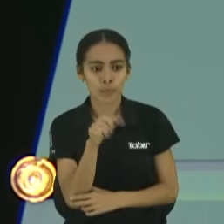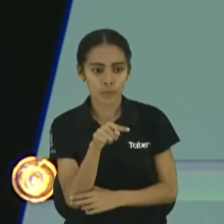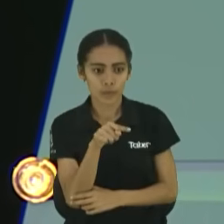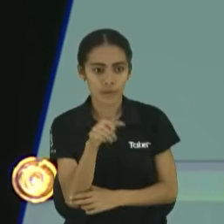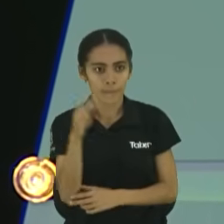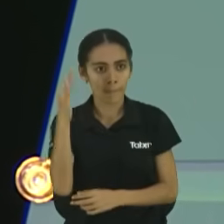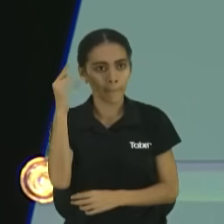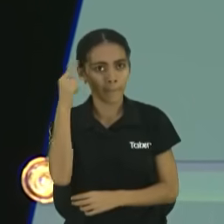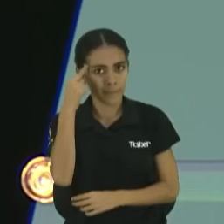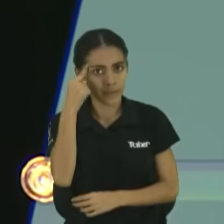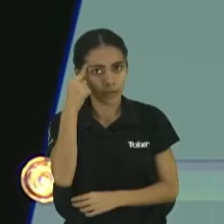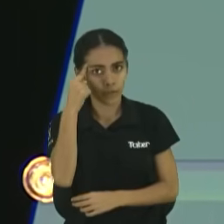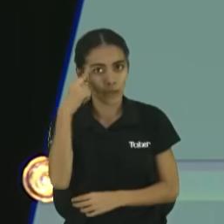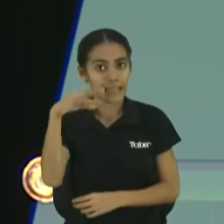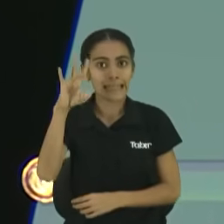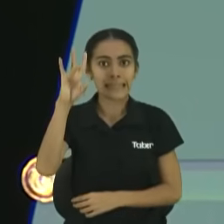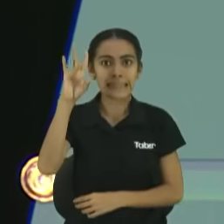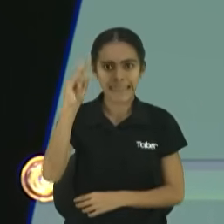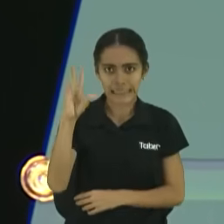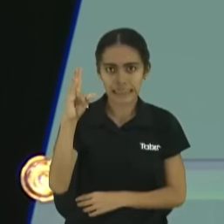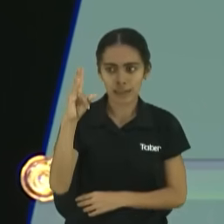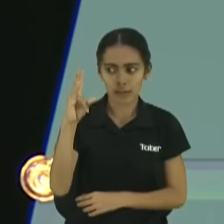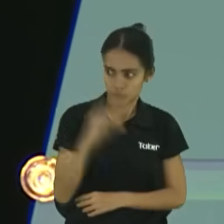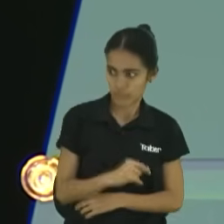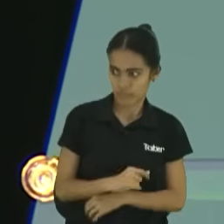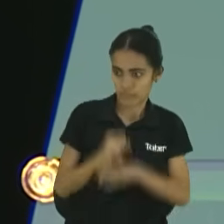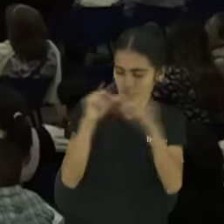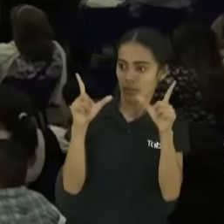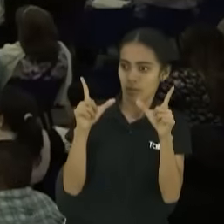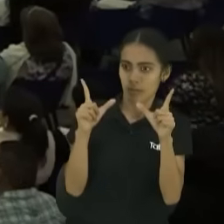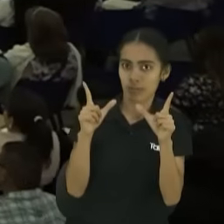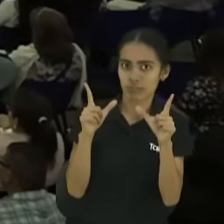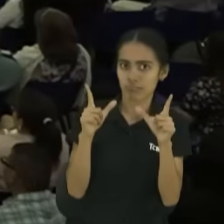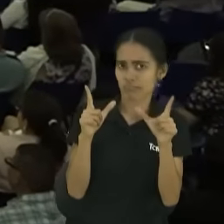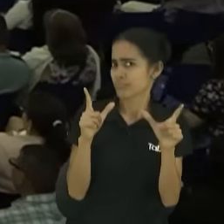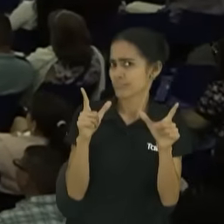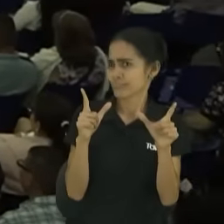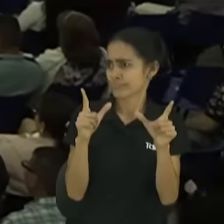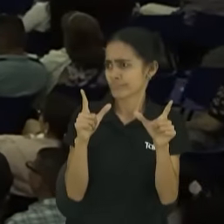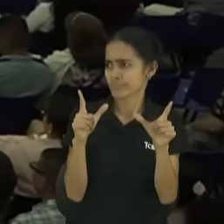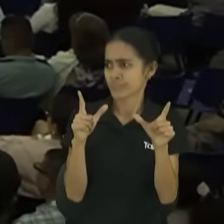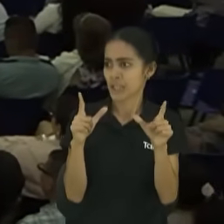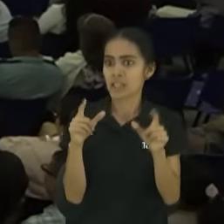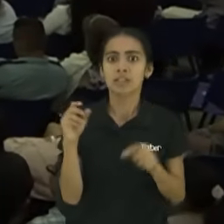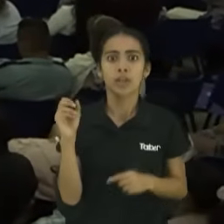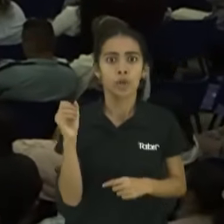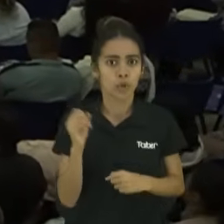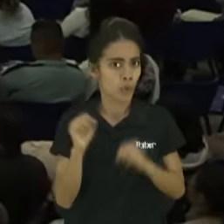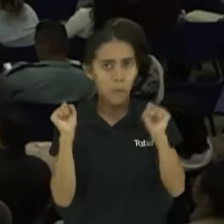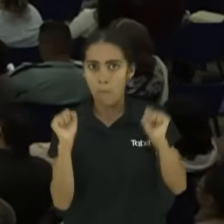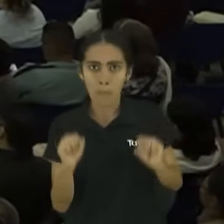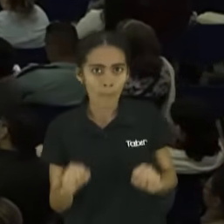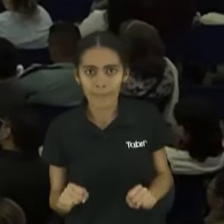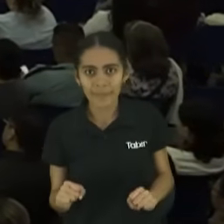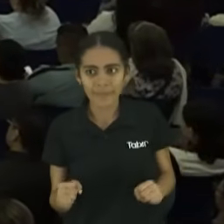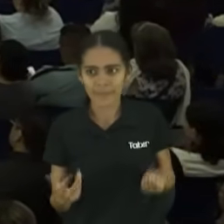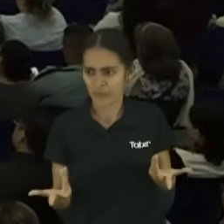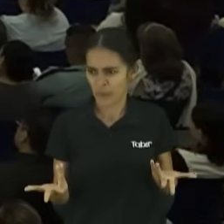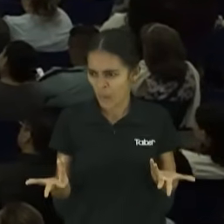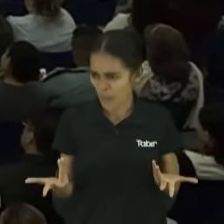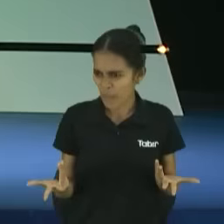dijo. Tumblimbli, dije yo. My mother, dije yo. No puede ser.